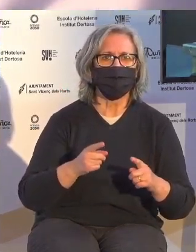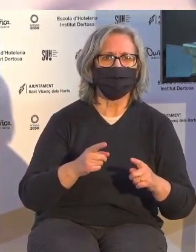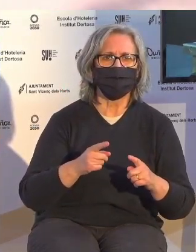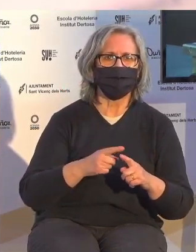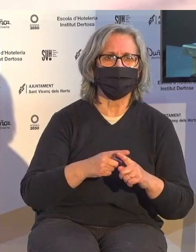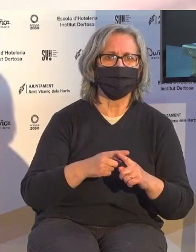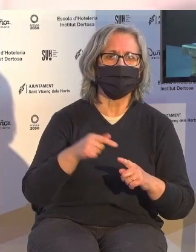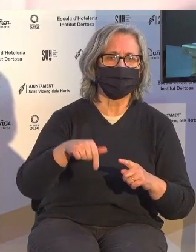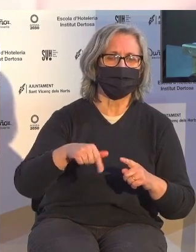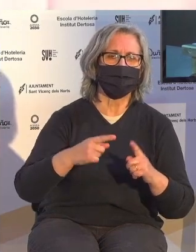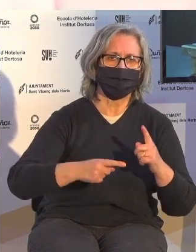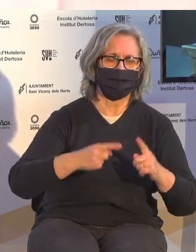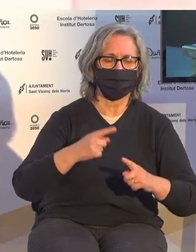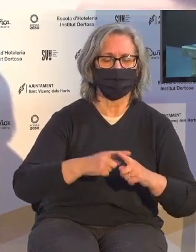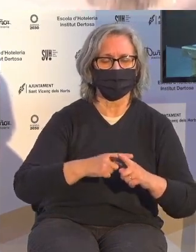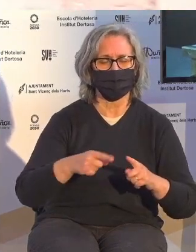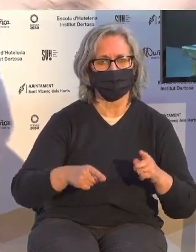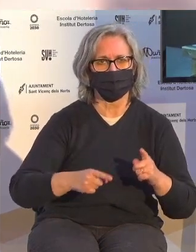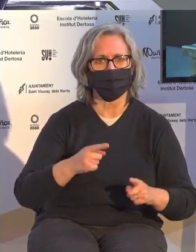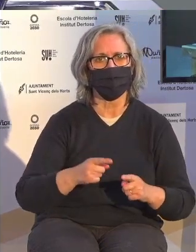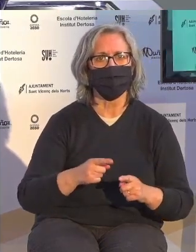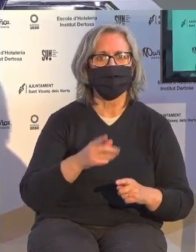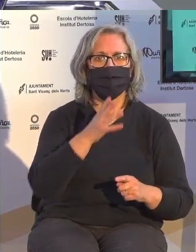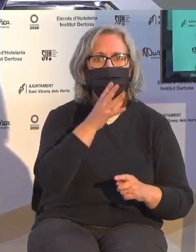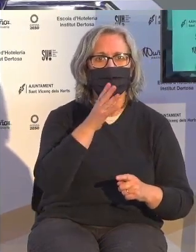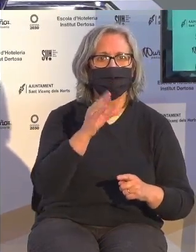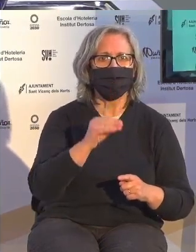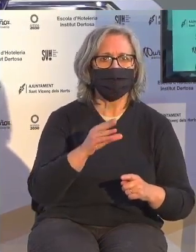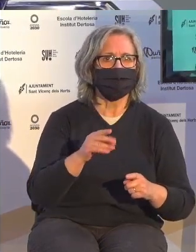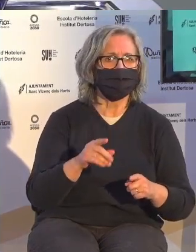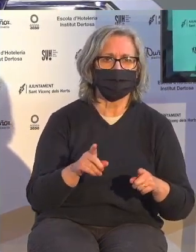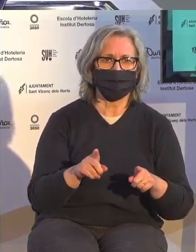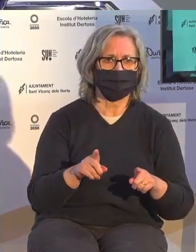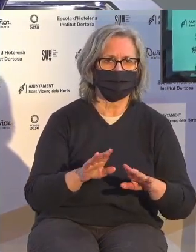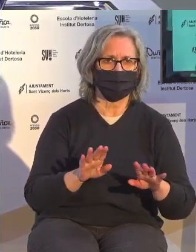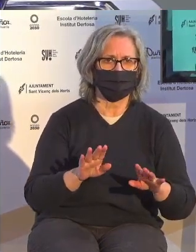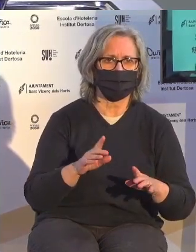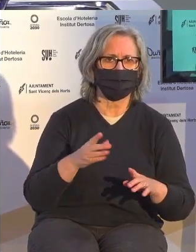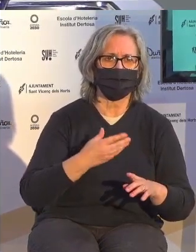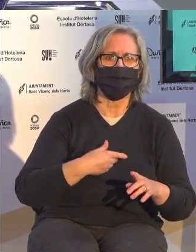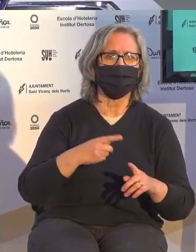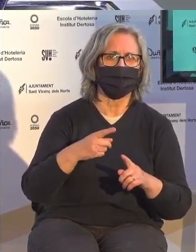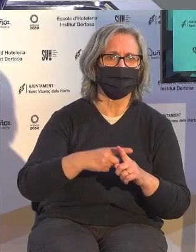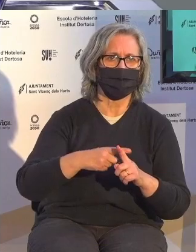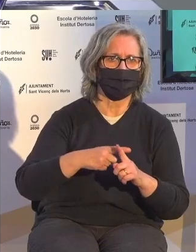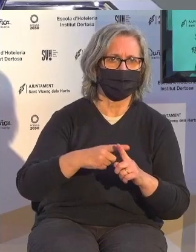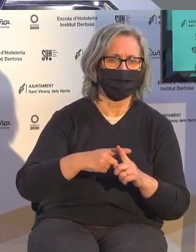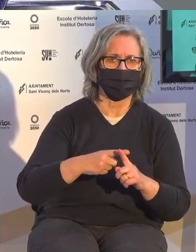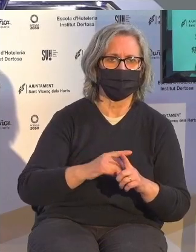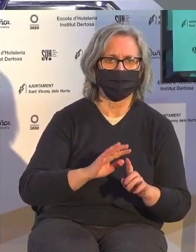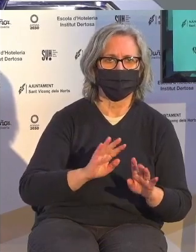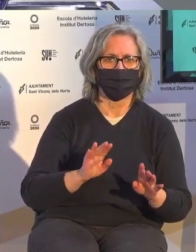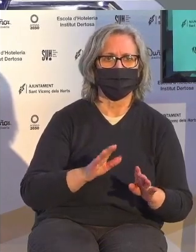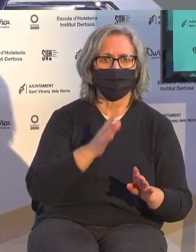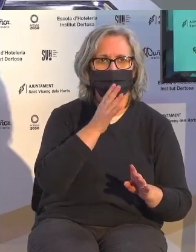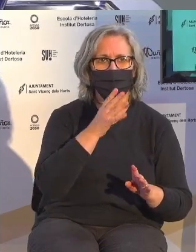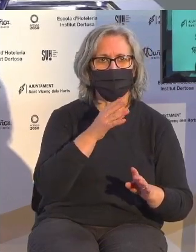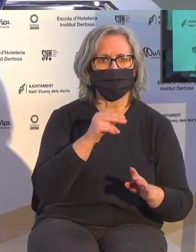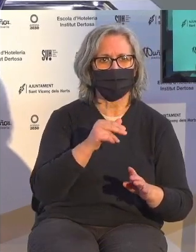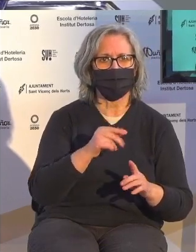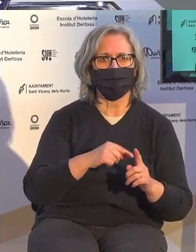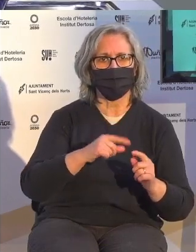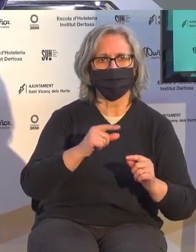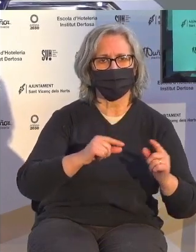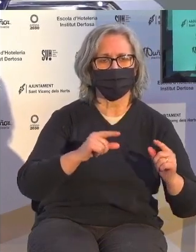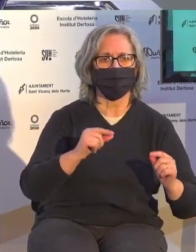la cantidad de agua y la cantidad de azúcar es una receta muy